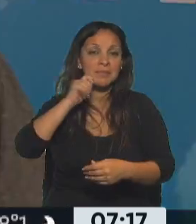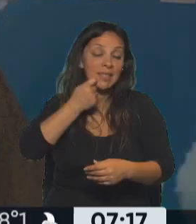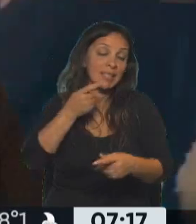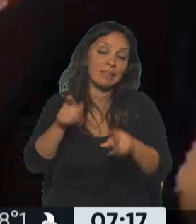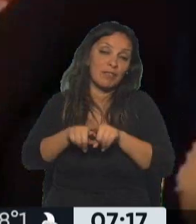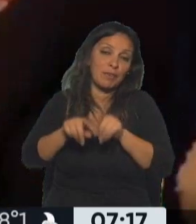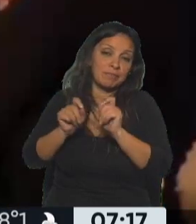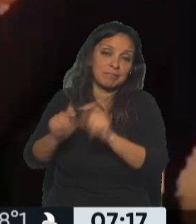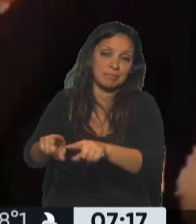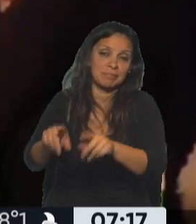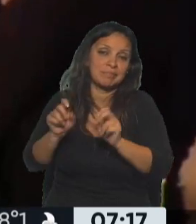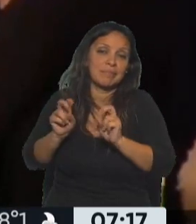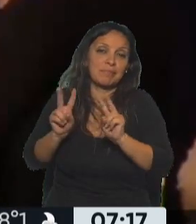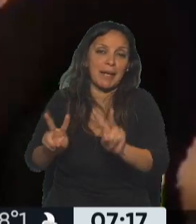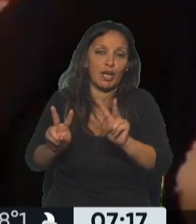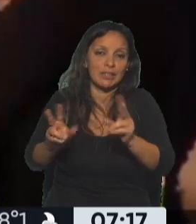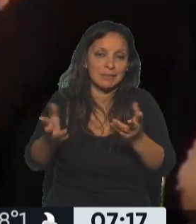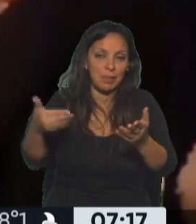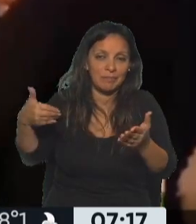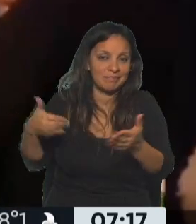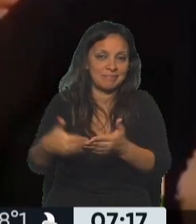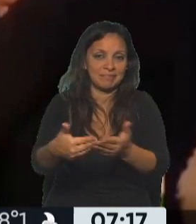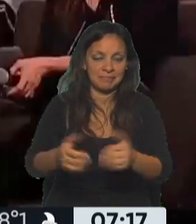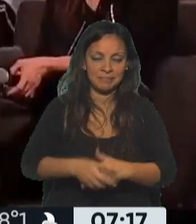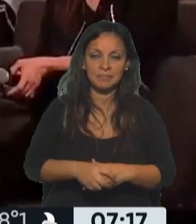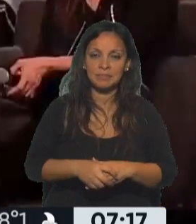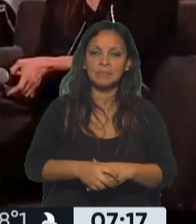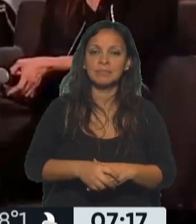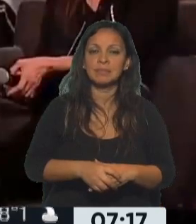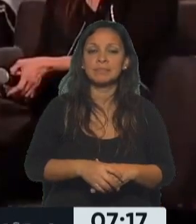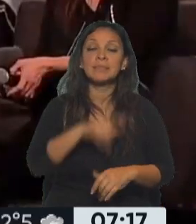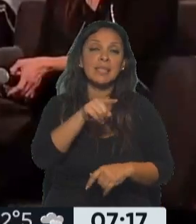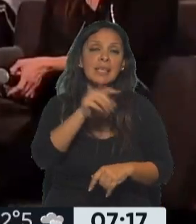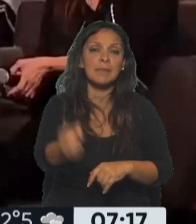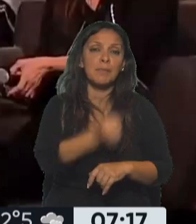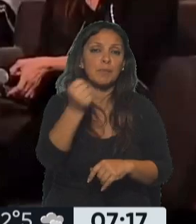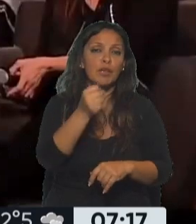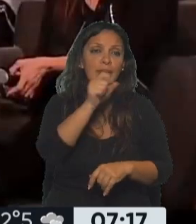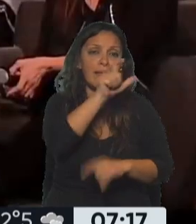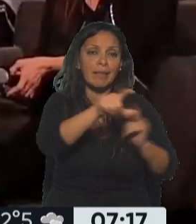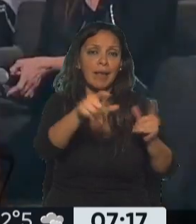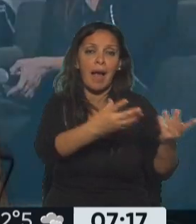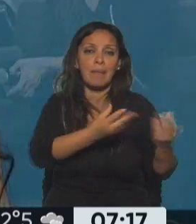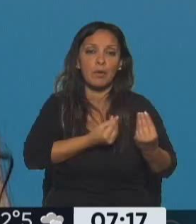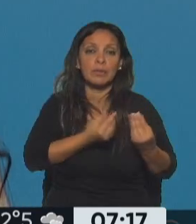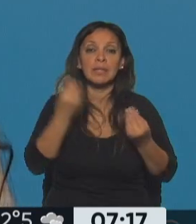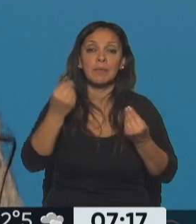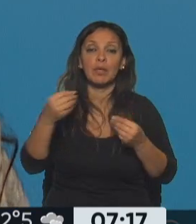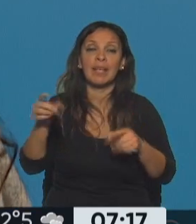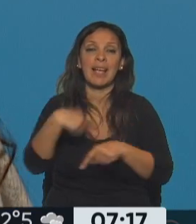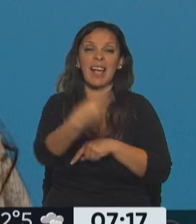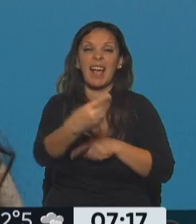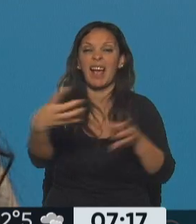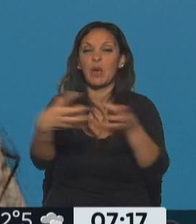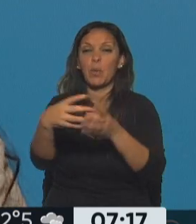acostumbrado históricamente el peronismo de toda la vida. Es fundamental. ¿Por qué? Porque a las políticas que la derecha quiere imponer